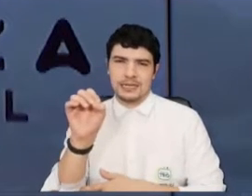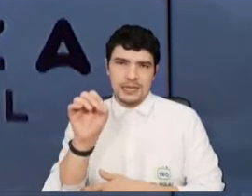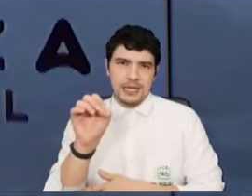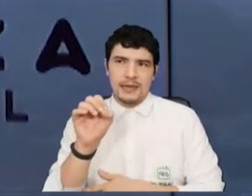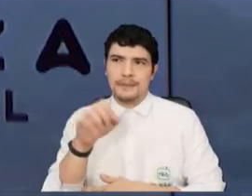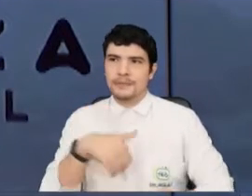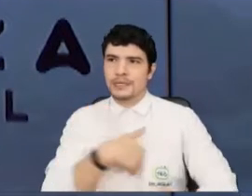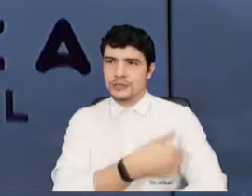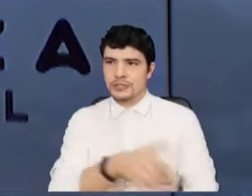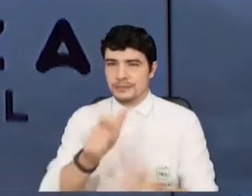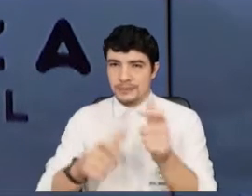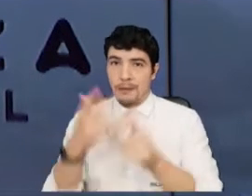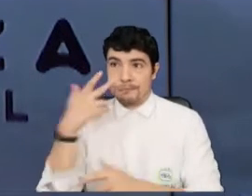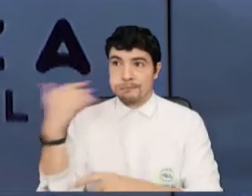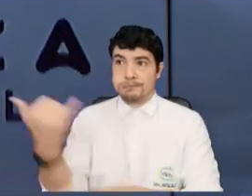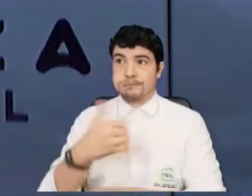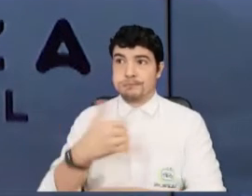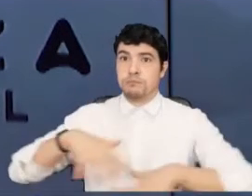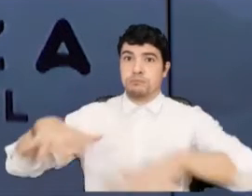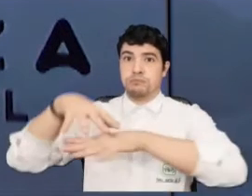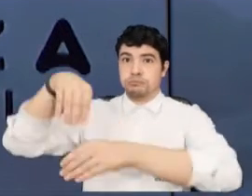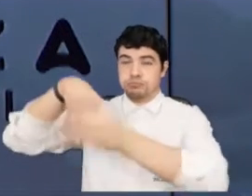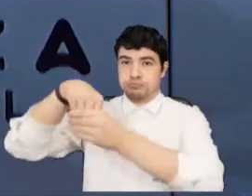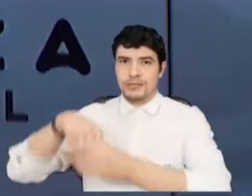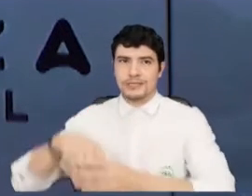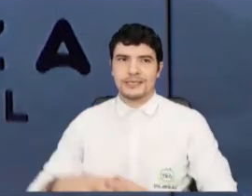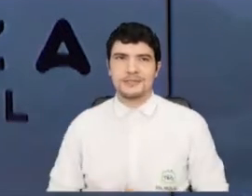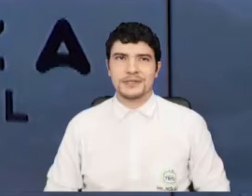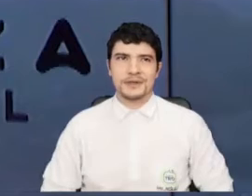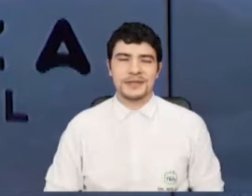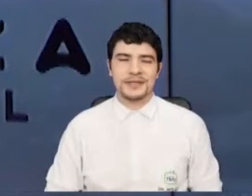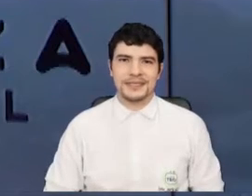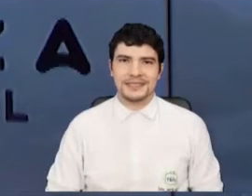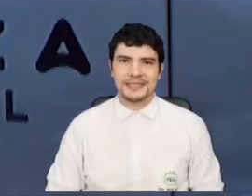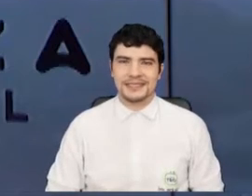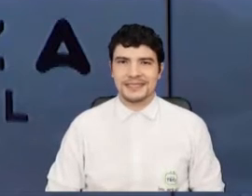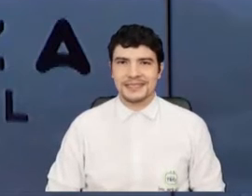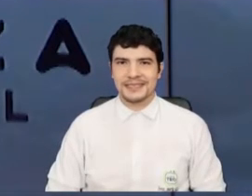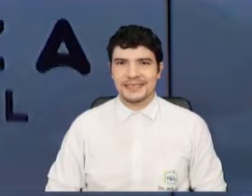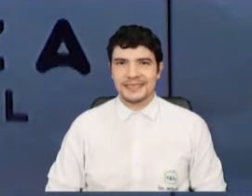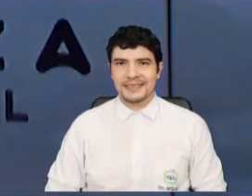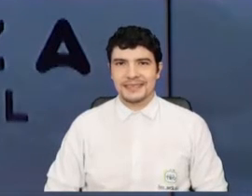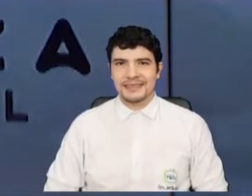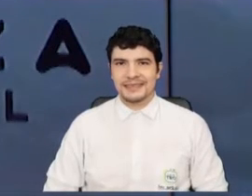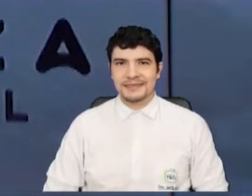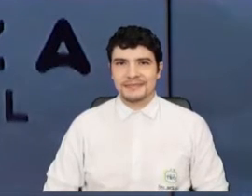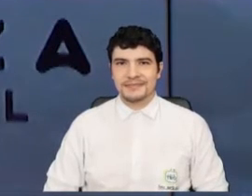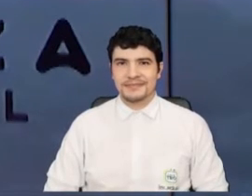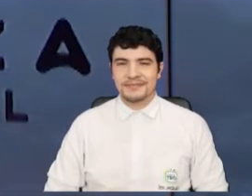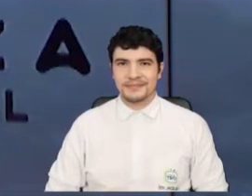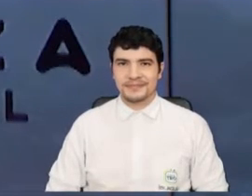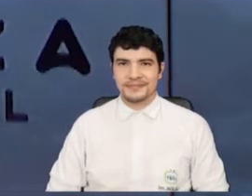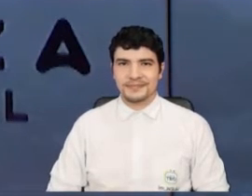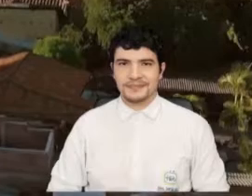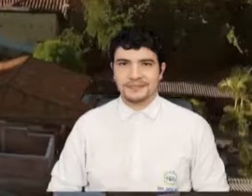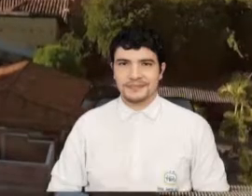del país, se benefician de Corabastos. Soy Yajaira Perea desde Bogotá para la Alianza Informativa Regional.